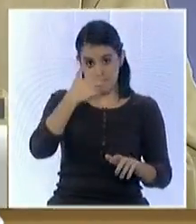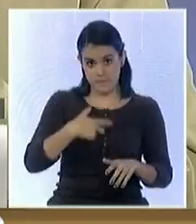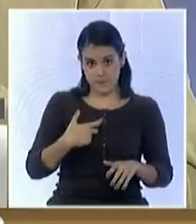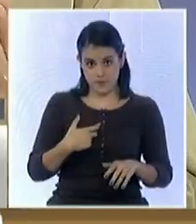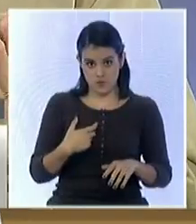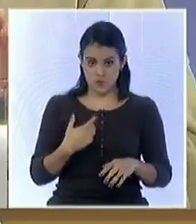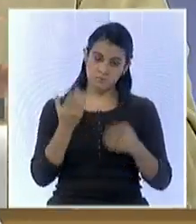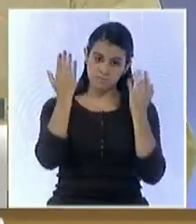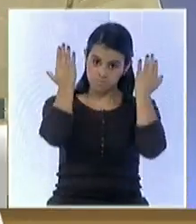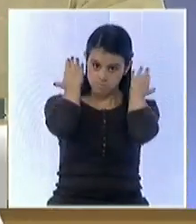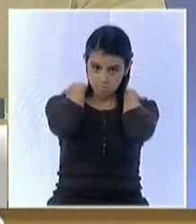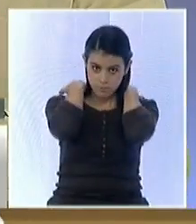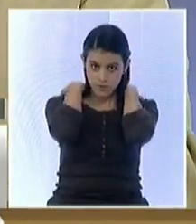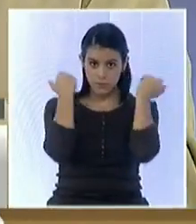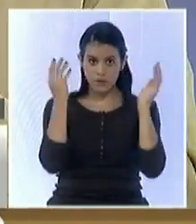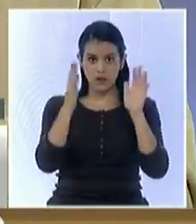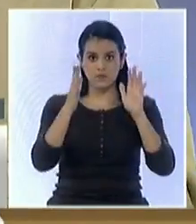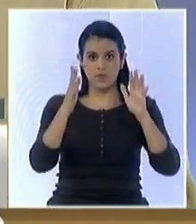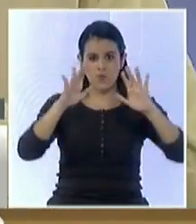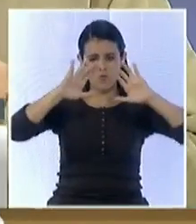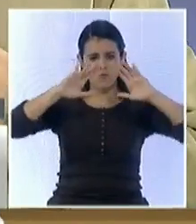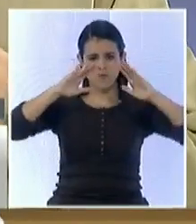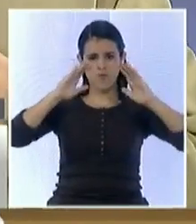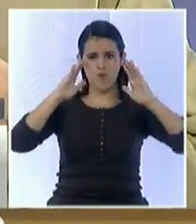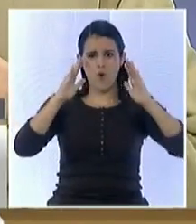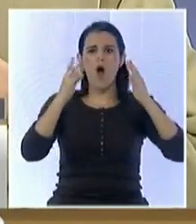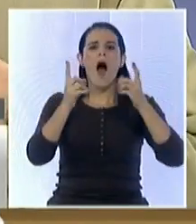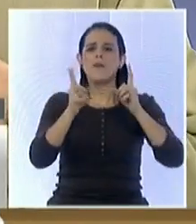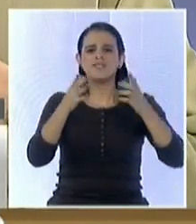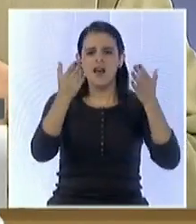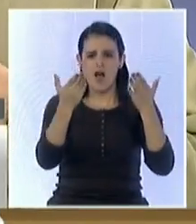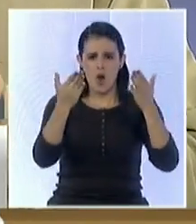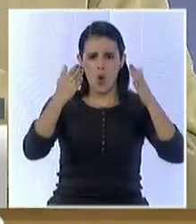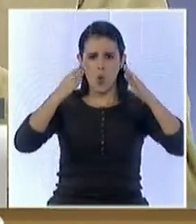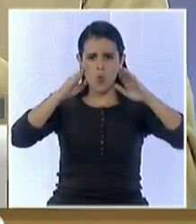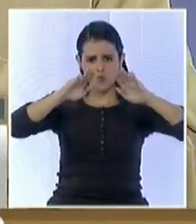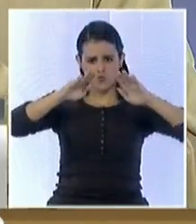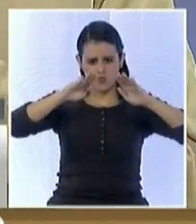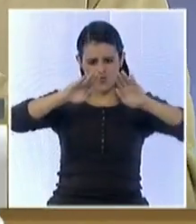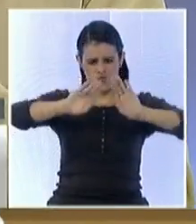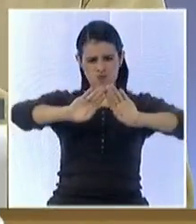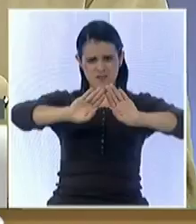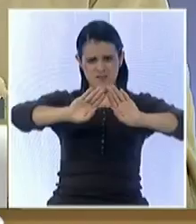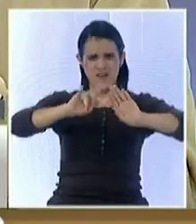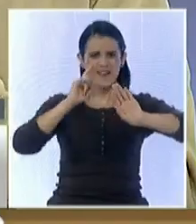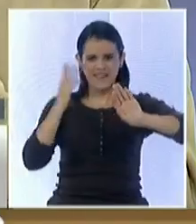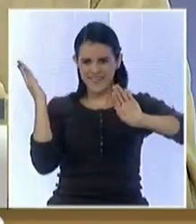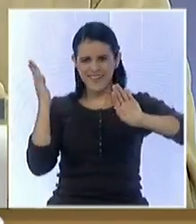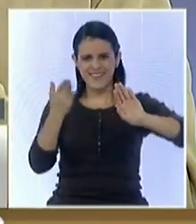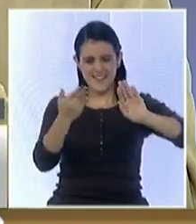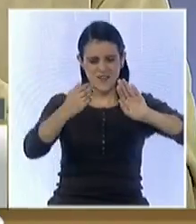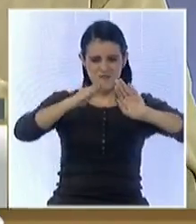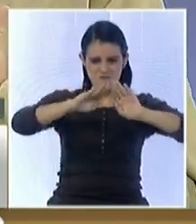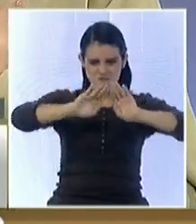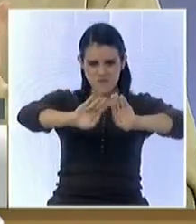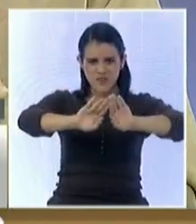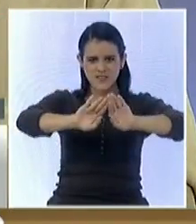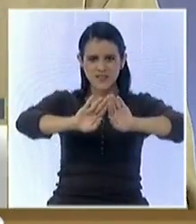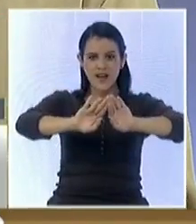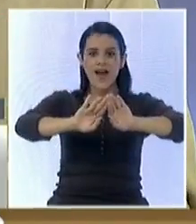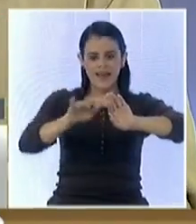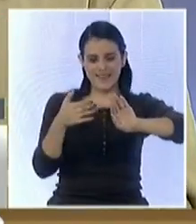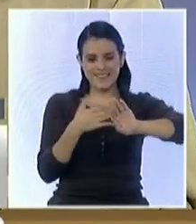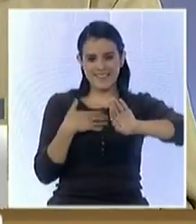escápulas como muy metidas hacia adentro, que es un poco como cuando haces este ejercicio, es gente que trata de mantener a los demás muy cerca,